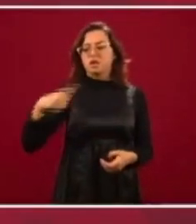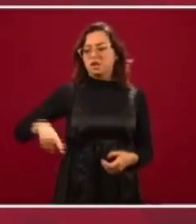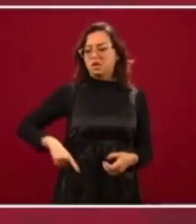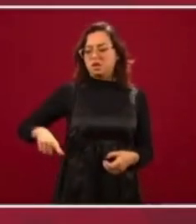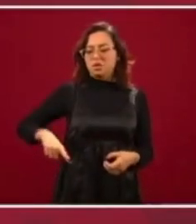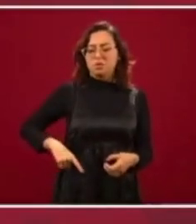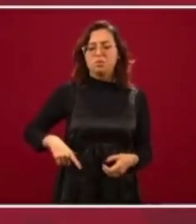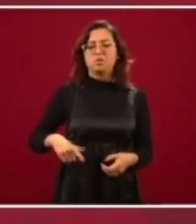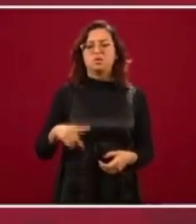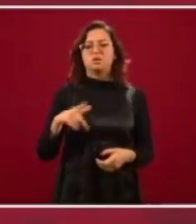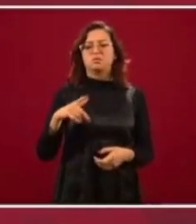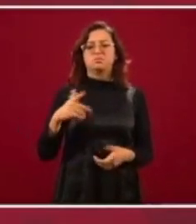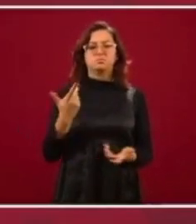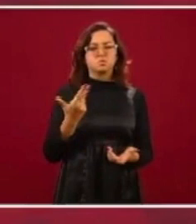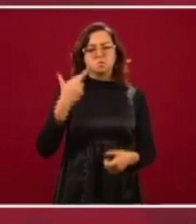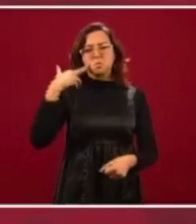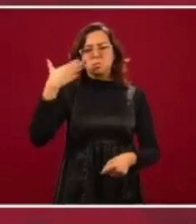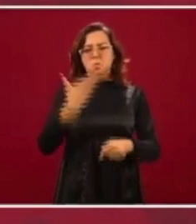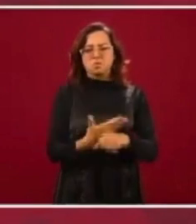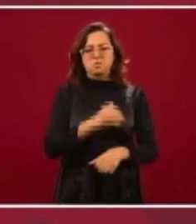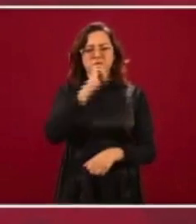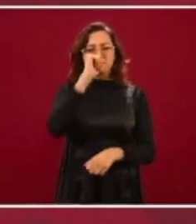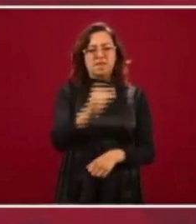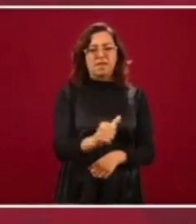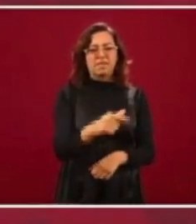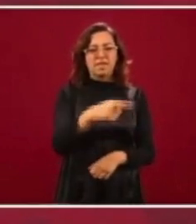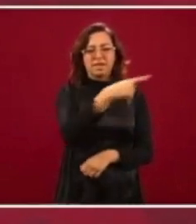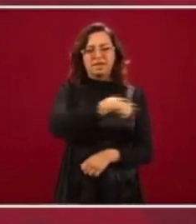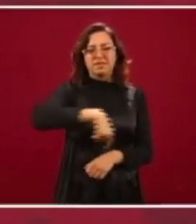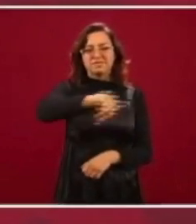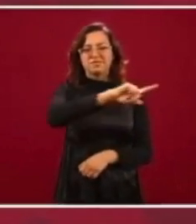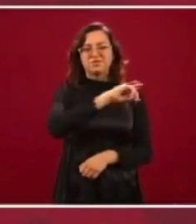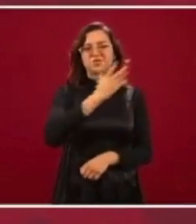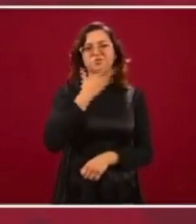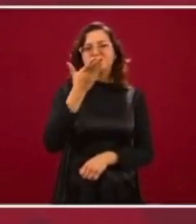aprovechaban circunstancias como estas para robar,